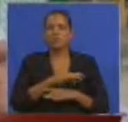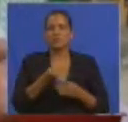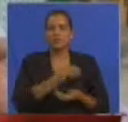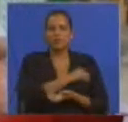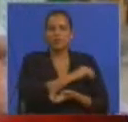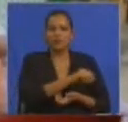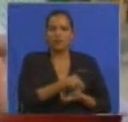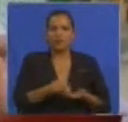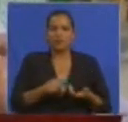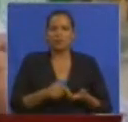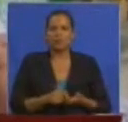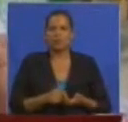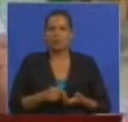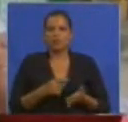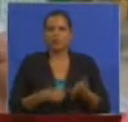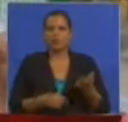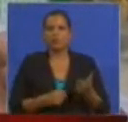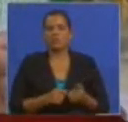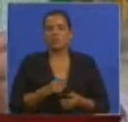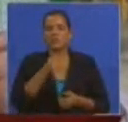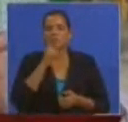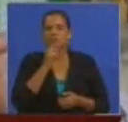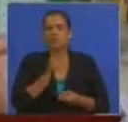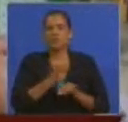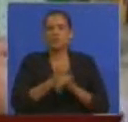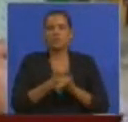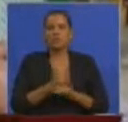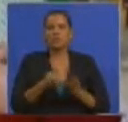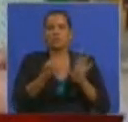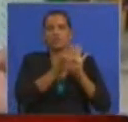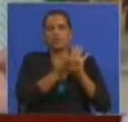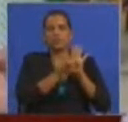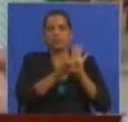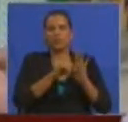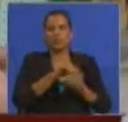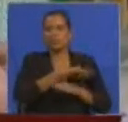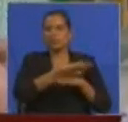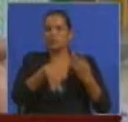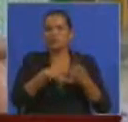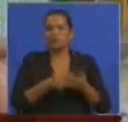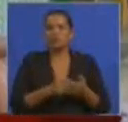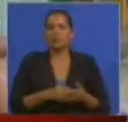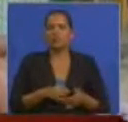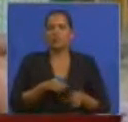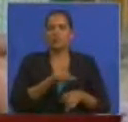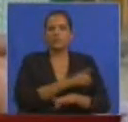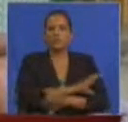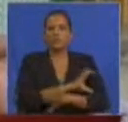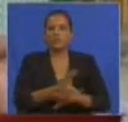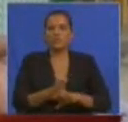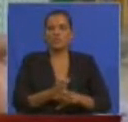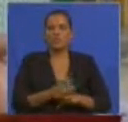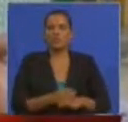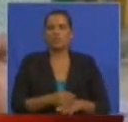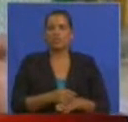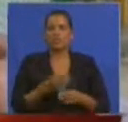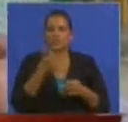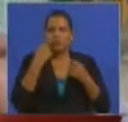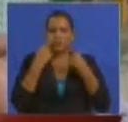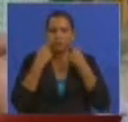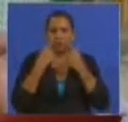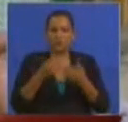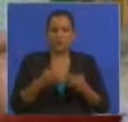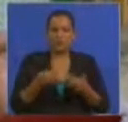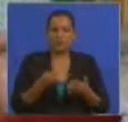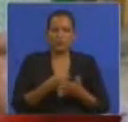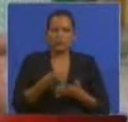Tierras. La Secretaría de Tierras es quien se encarga de la legalización de todo lo que son hectáreas del sector rural y la valoración municipal